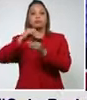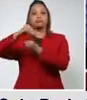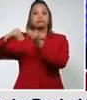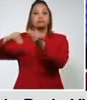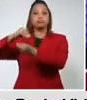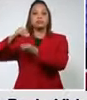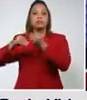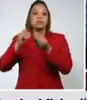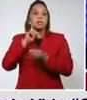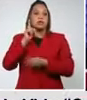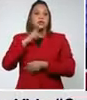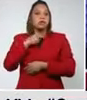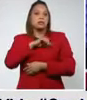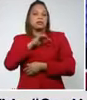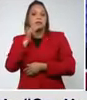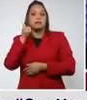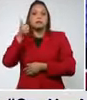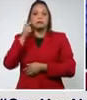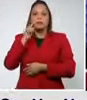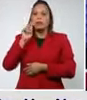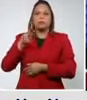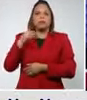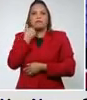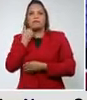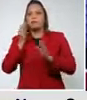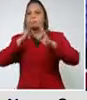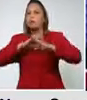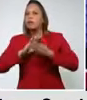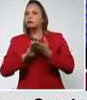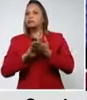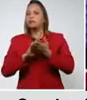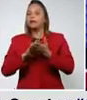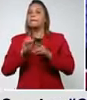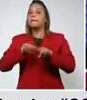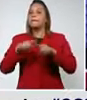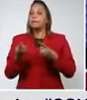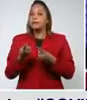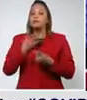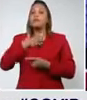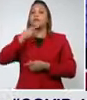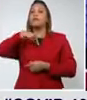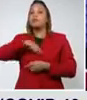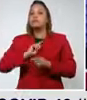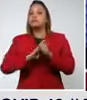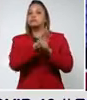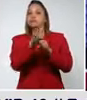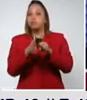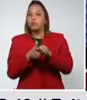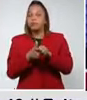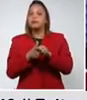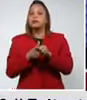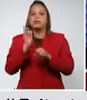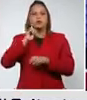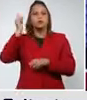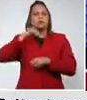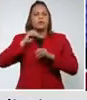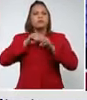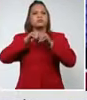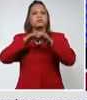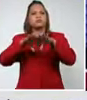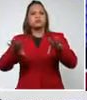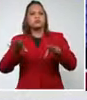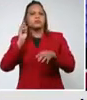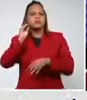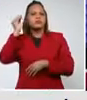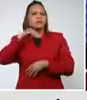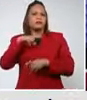enfermedad. Y con la alta transmisibilidad de este virus, pues se podrán imaginar